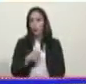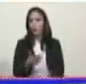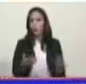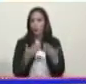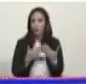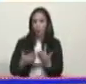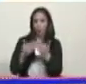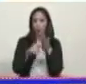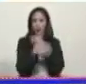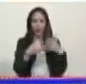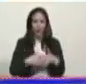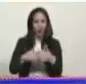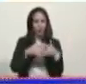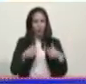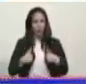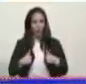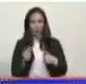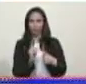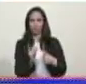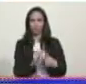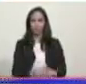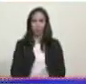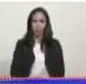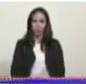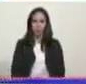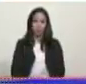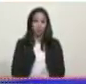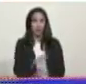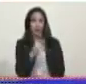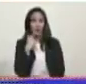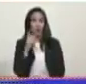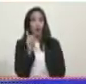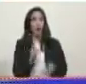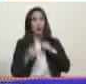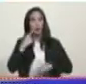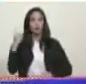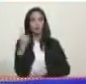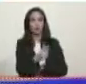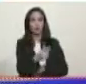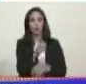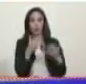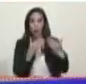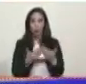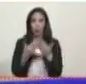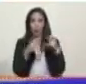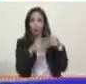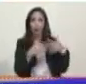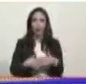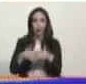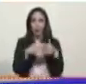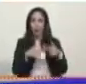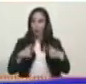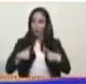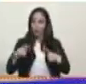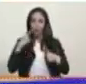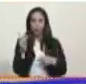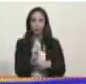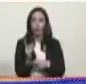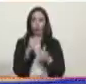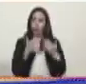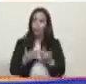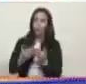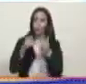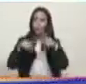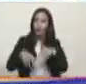de las Américas, donde se forman los dictadores de América Latina. Yo me forjé en la escuela de los patios del metro